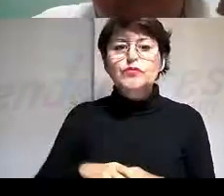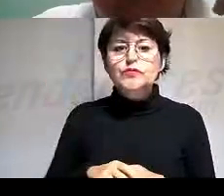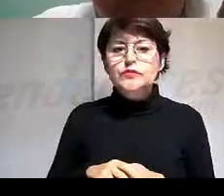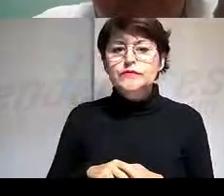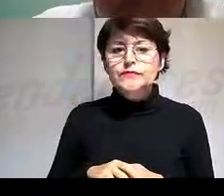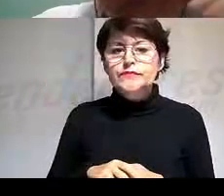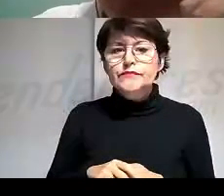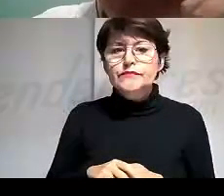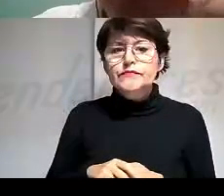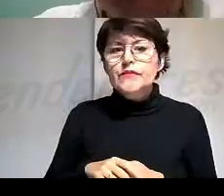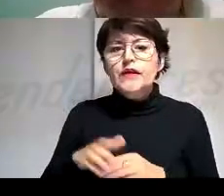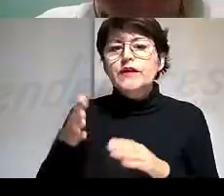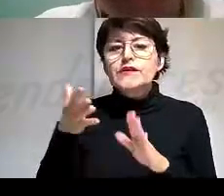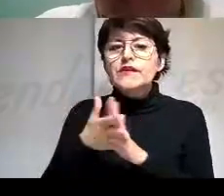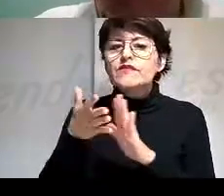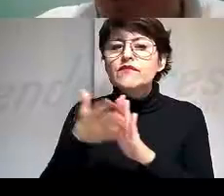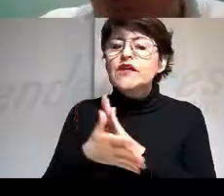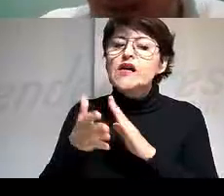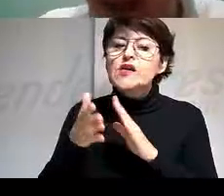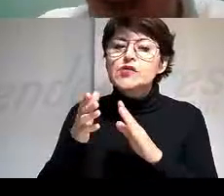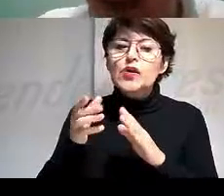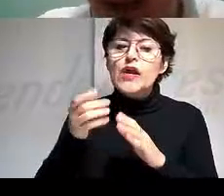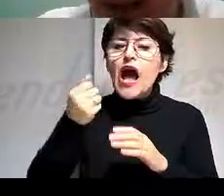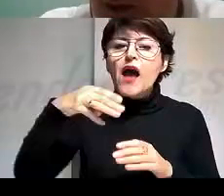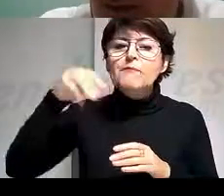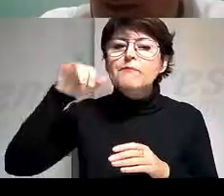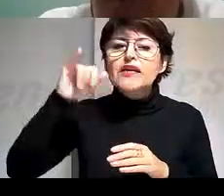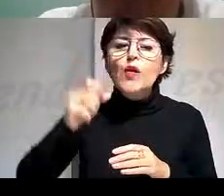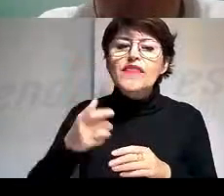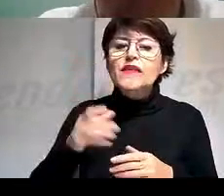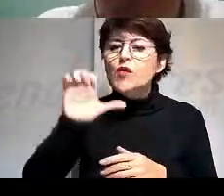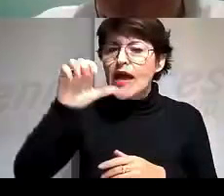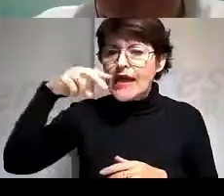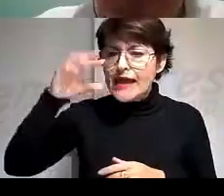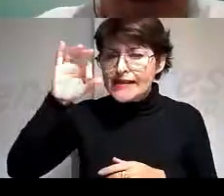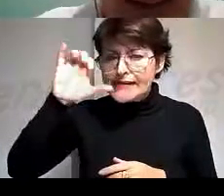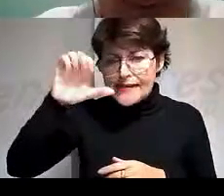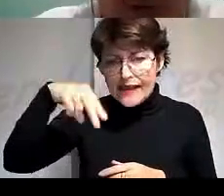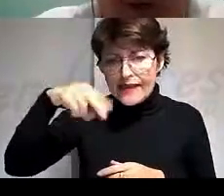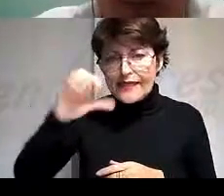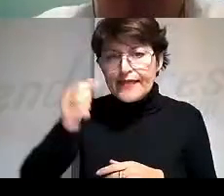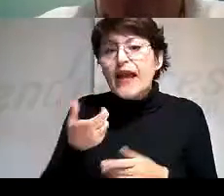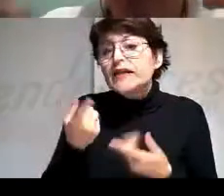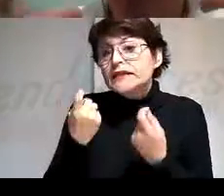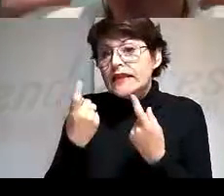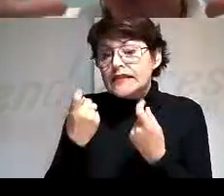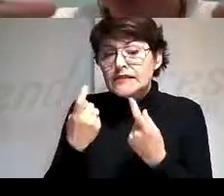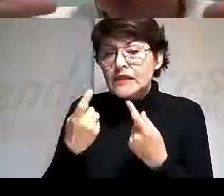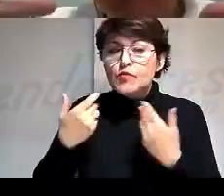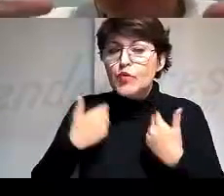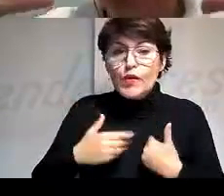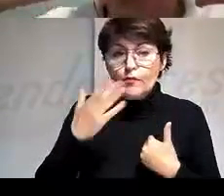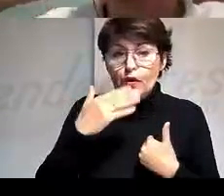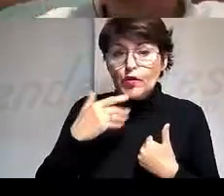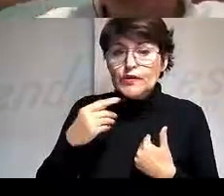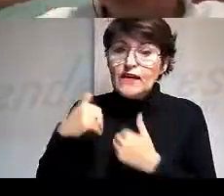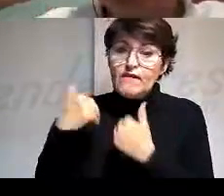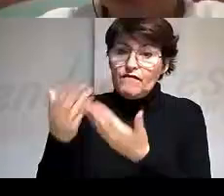aminoácidos esenciales, es decir, no los podemos producir en el cuerpo. Los necesitamos porque cualquier